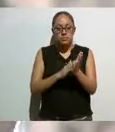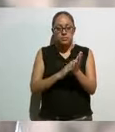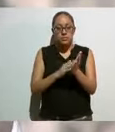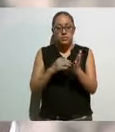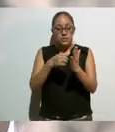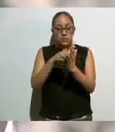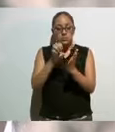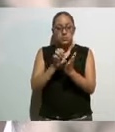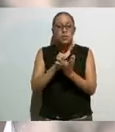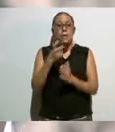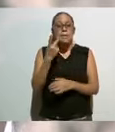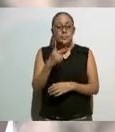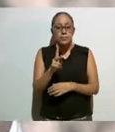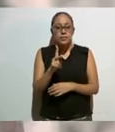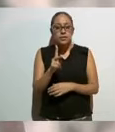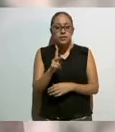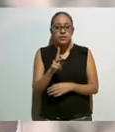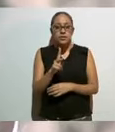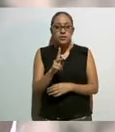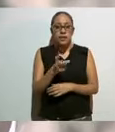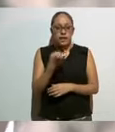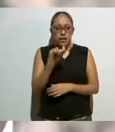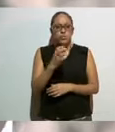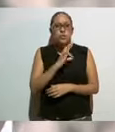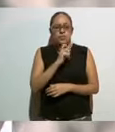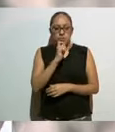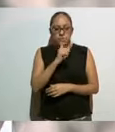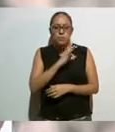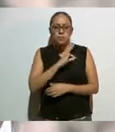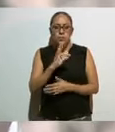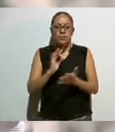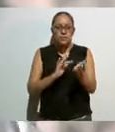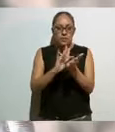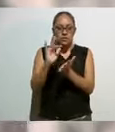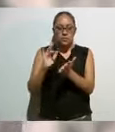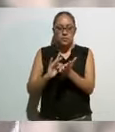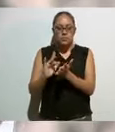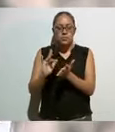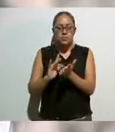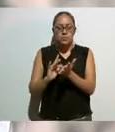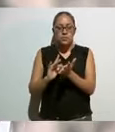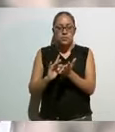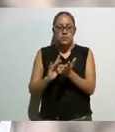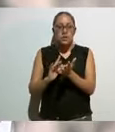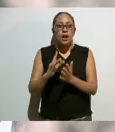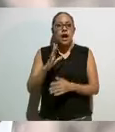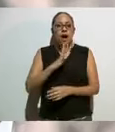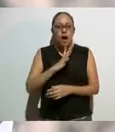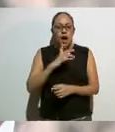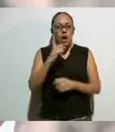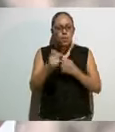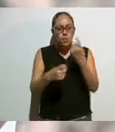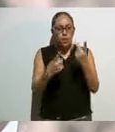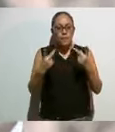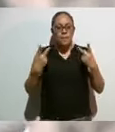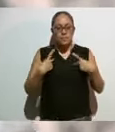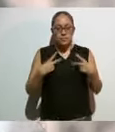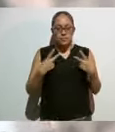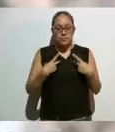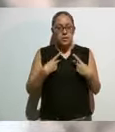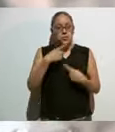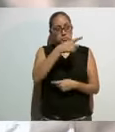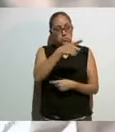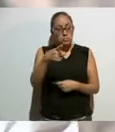eso se puede ayudar. Si hay notarios públicos que